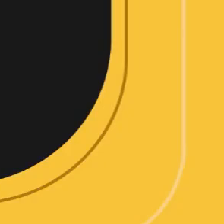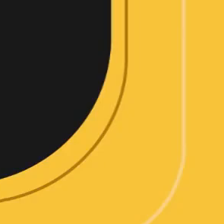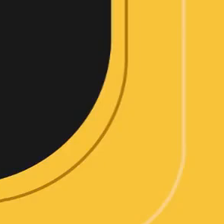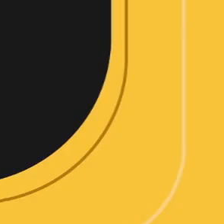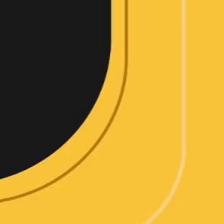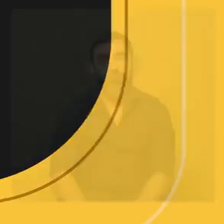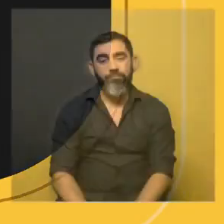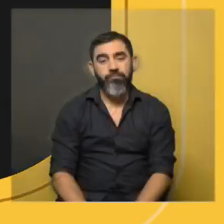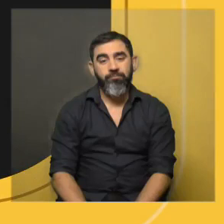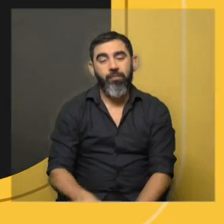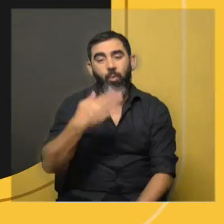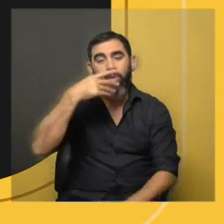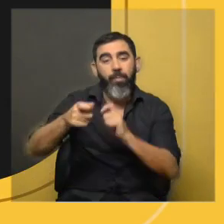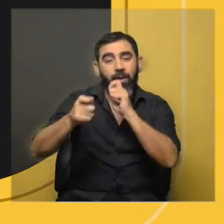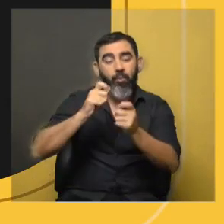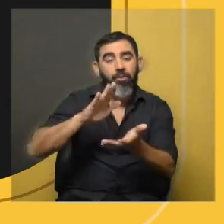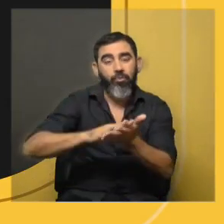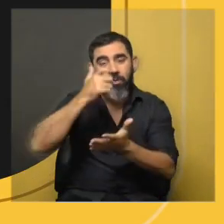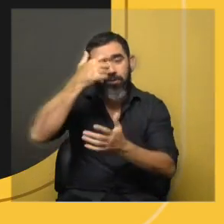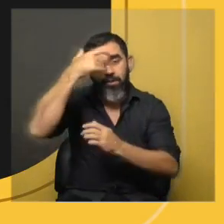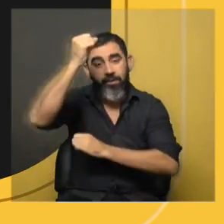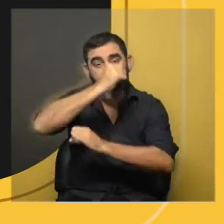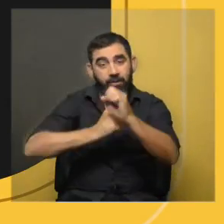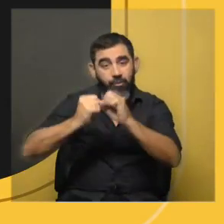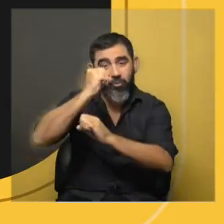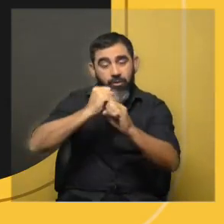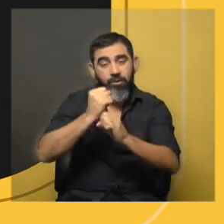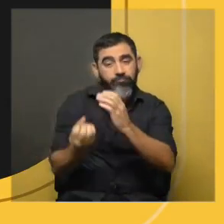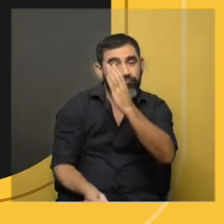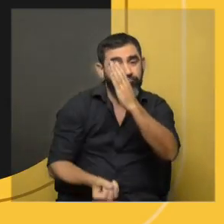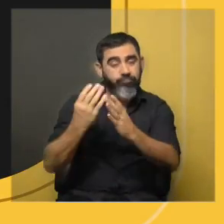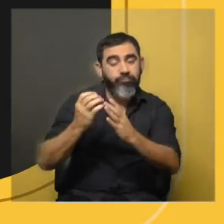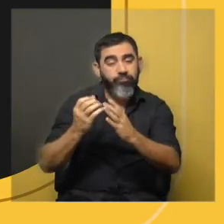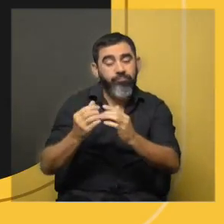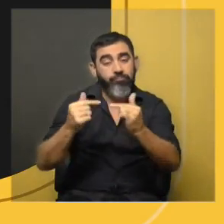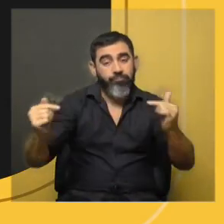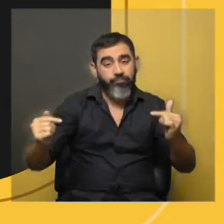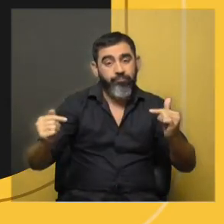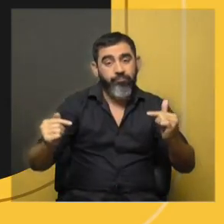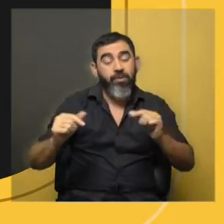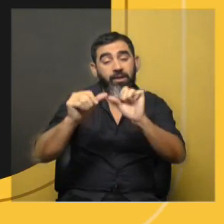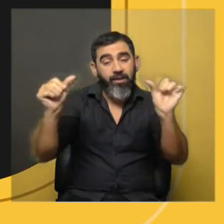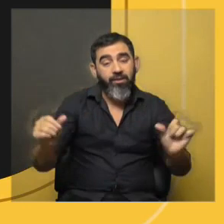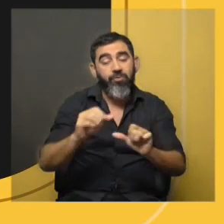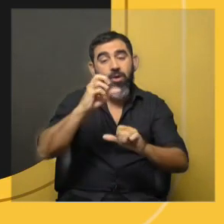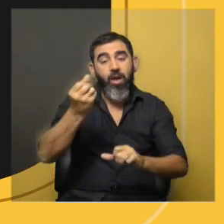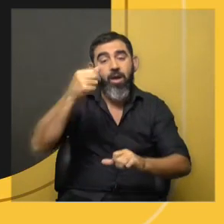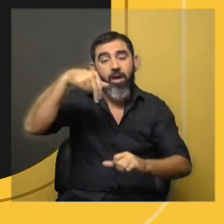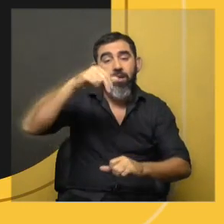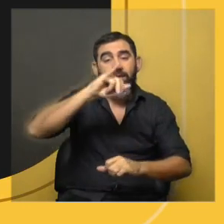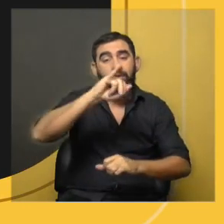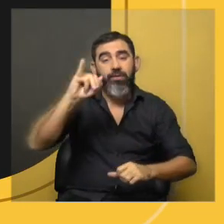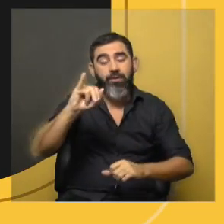encuesta de percepción pública sobre ciencia, tecnología e innovación y emprendimientos, realizada por la ANI en octubre